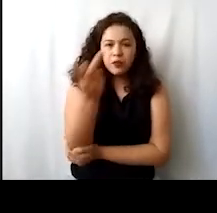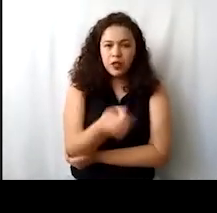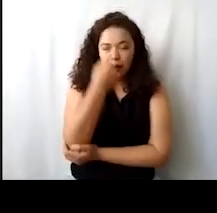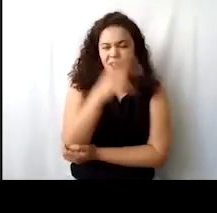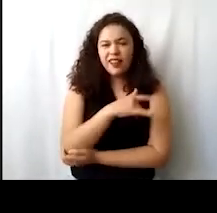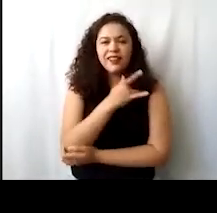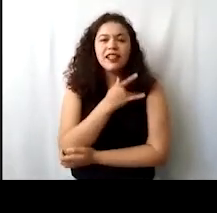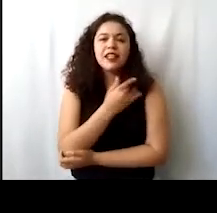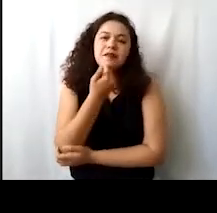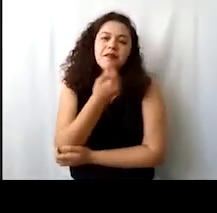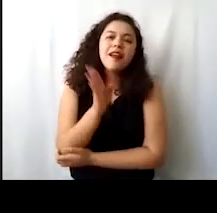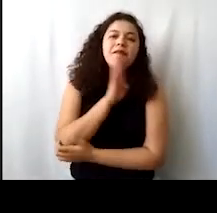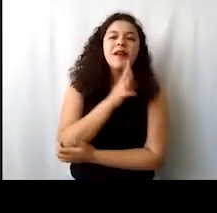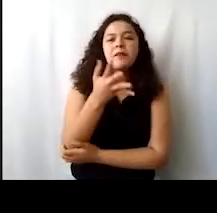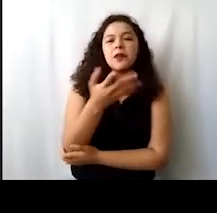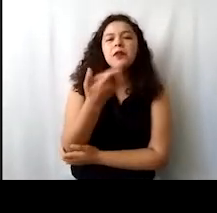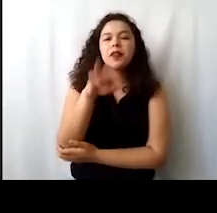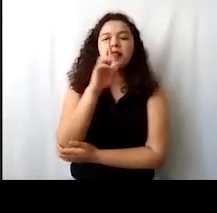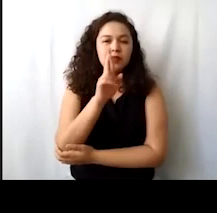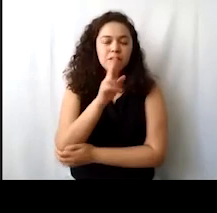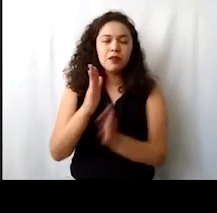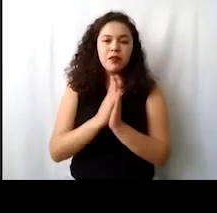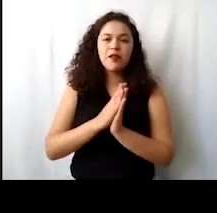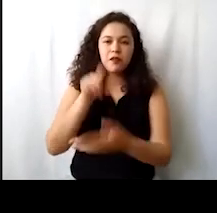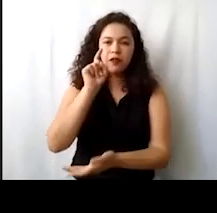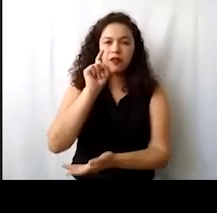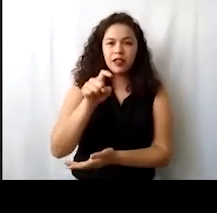para que lo tengan ahí a la mano. Es